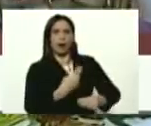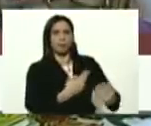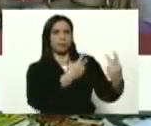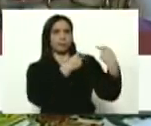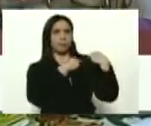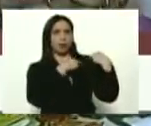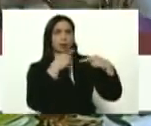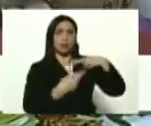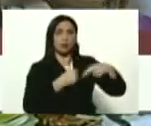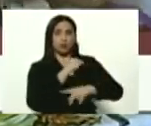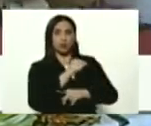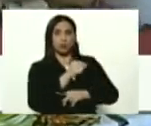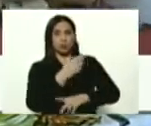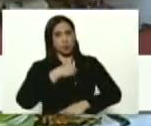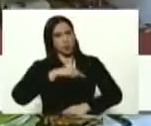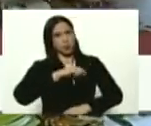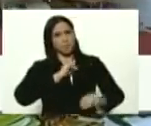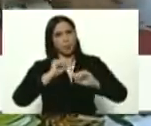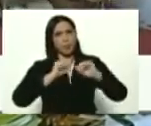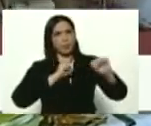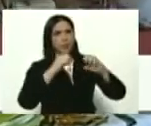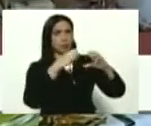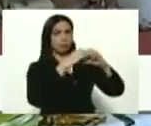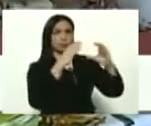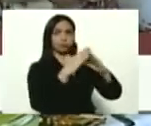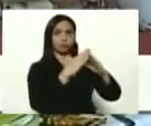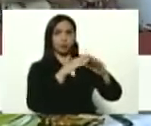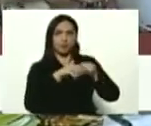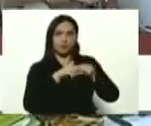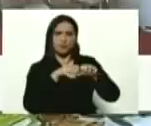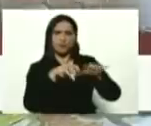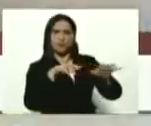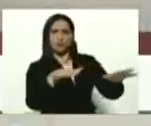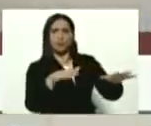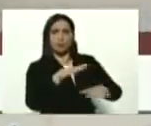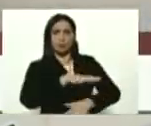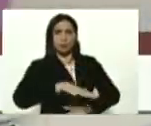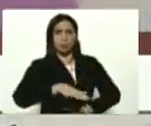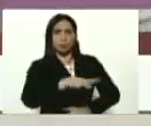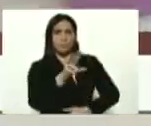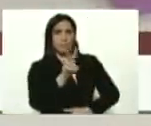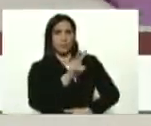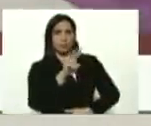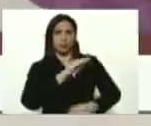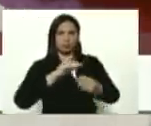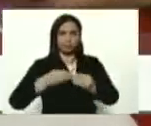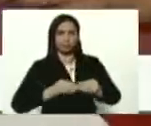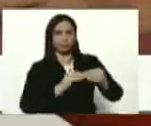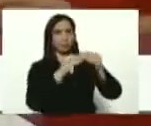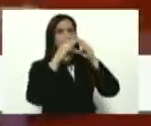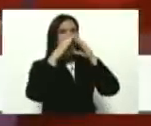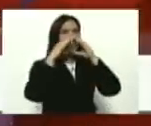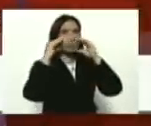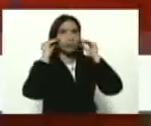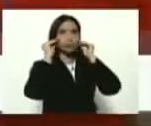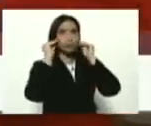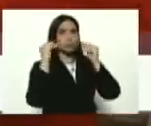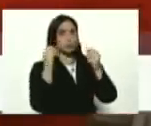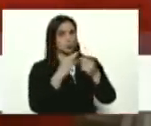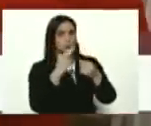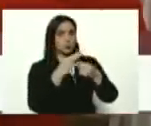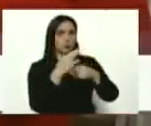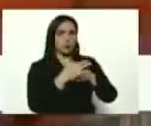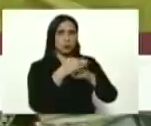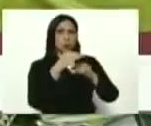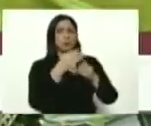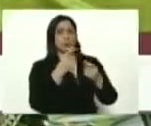revolución. Nosotros, el Movimiento Hogares de la Patria, está desplegado en el territorio, en la elaboración de tapabocas, en la constitución